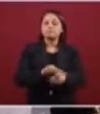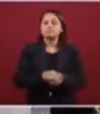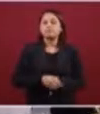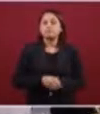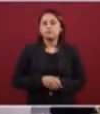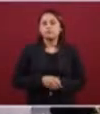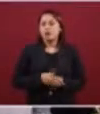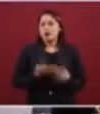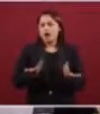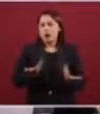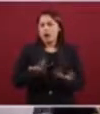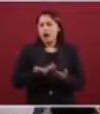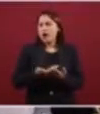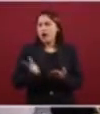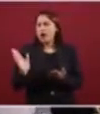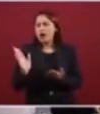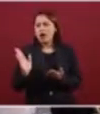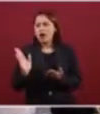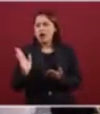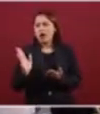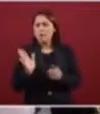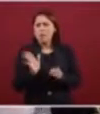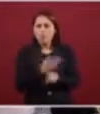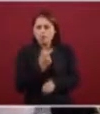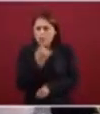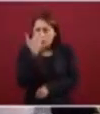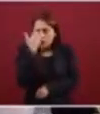por distintas razones, podemos seguir.